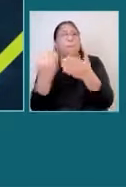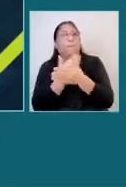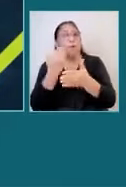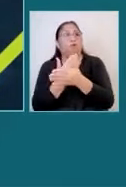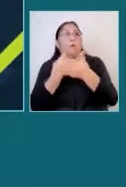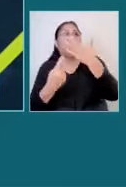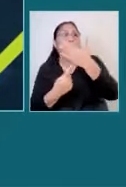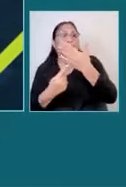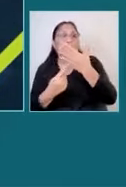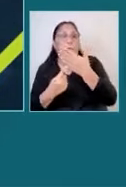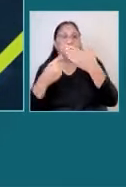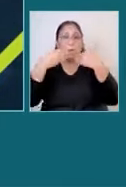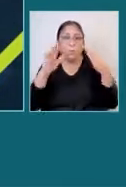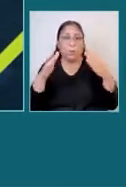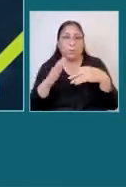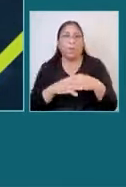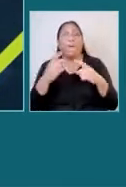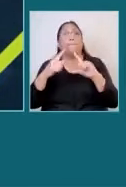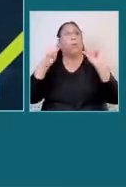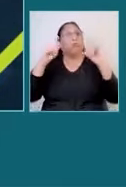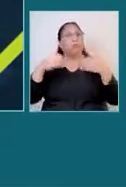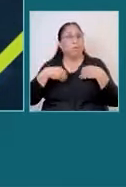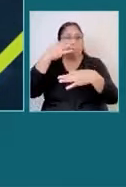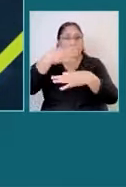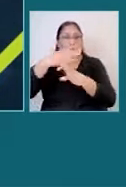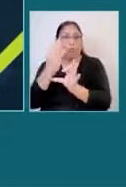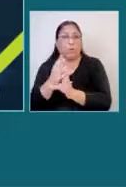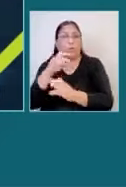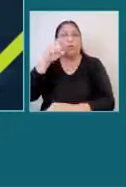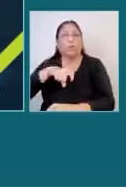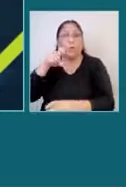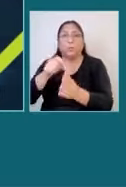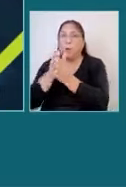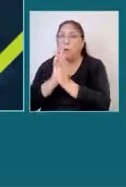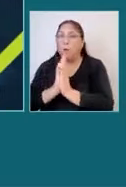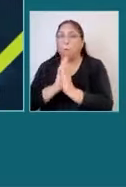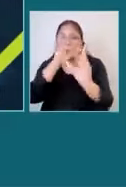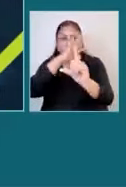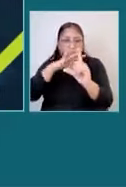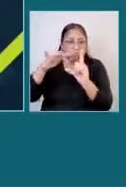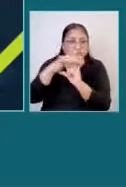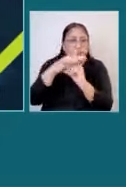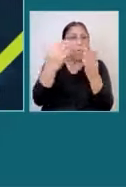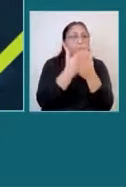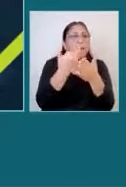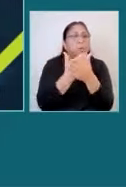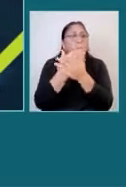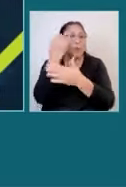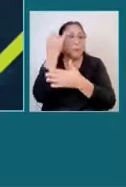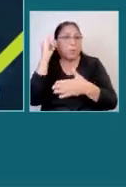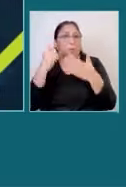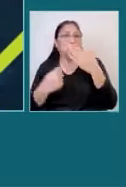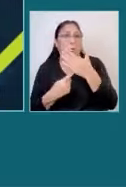abierta. Pero también tenemos formación que demanda o solicita el ecosistema de emprendimiento de innovación, ¿no? Tanto así